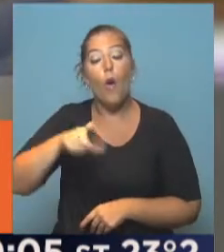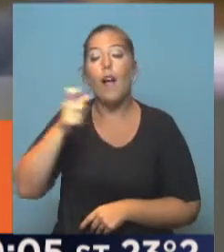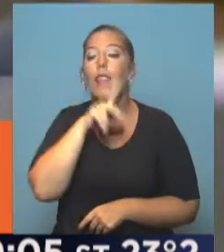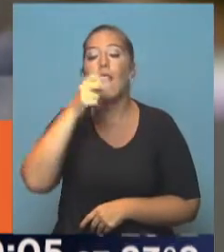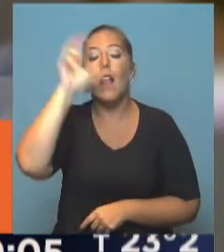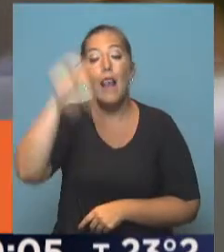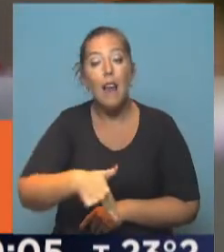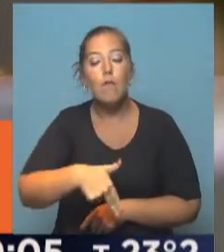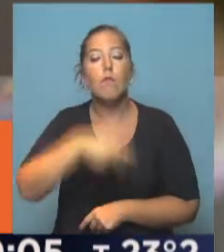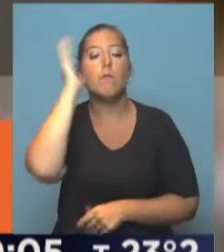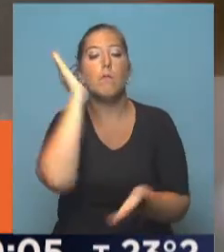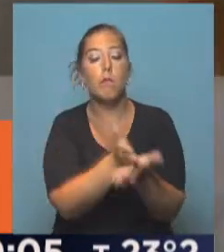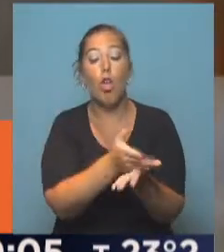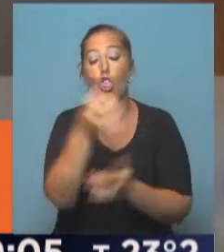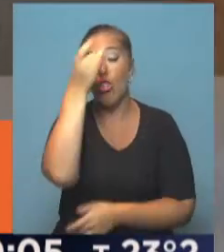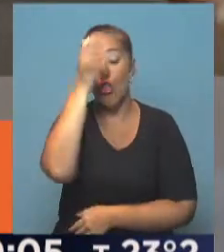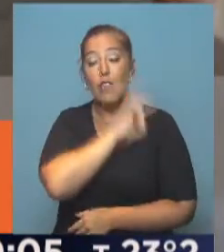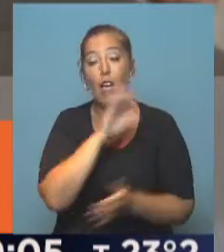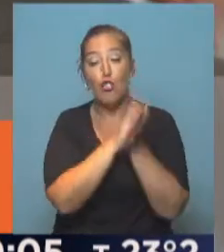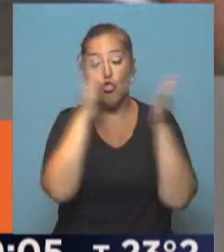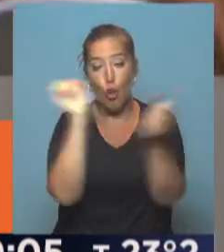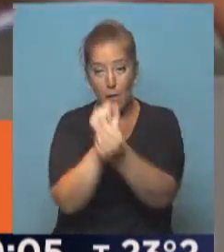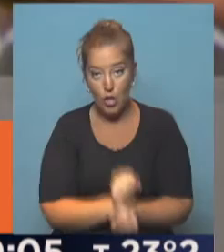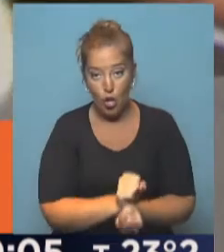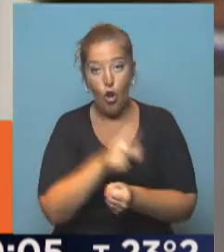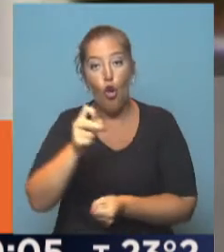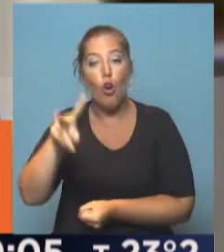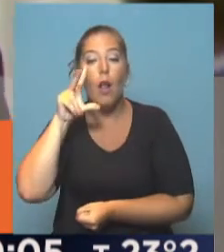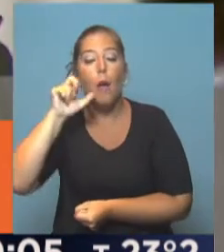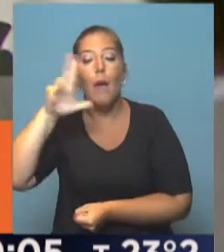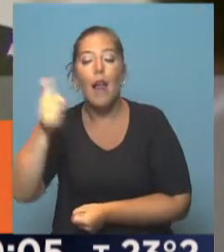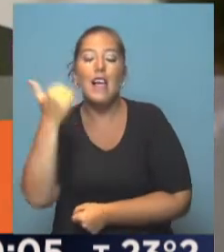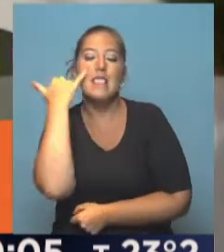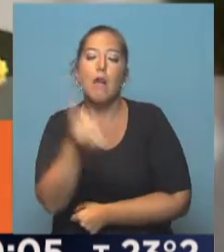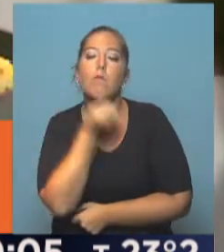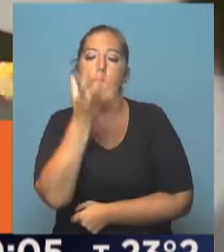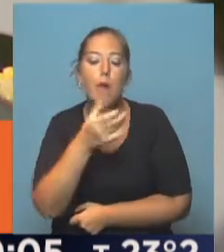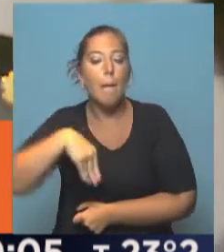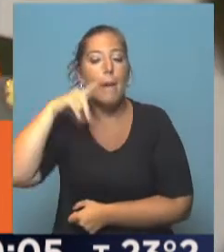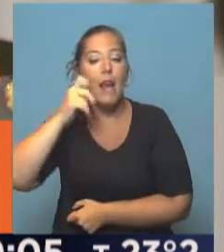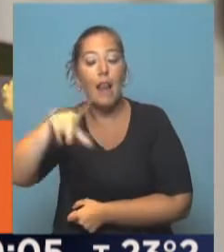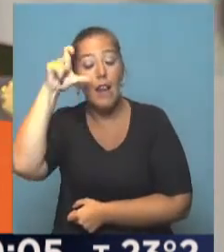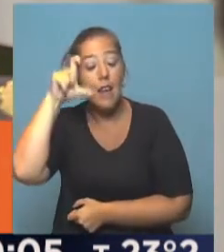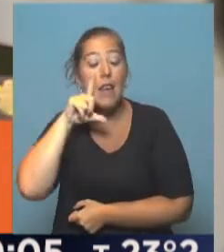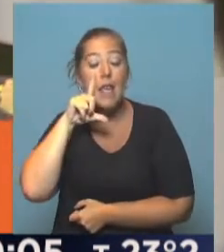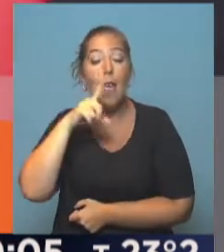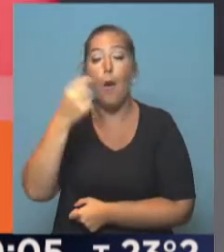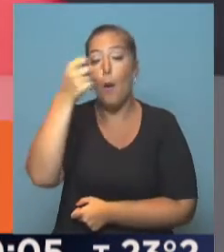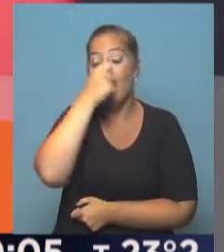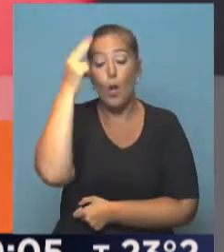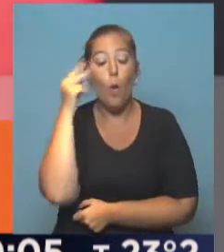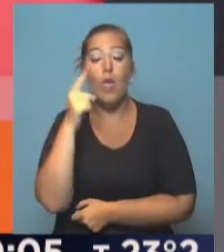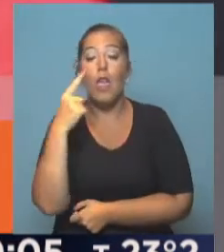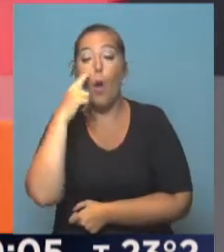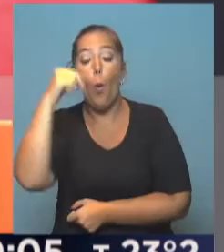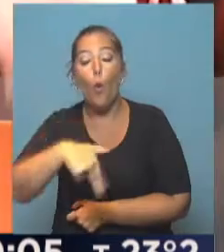12 años de prisión. Olivera ya había mencionado a Milani el 29 de junio de 1979, en una denuncia